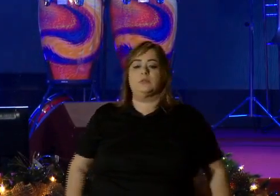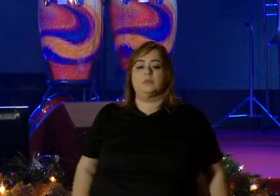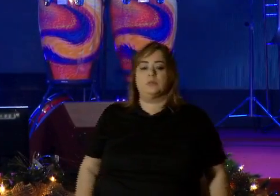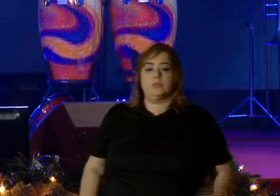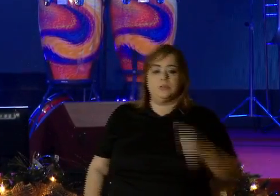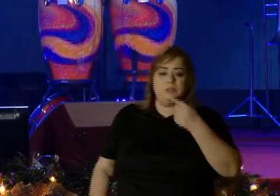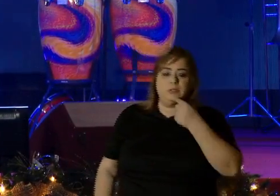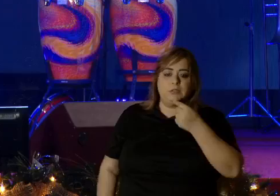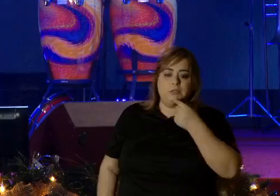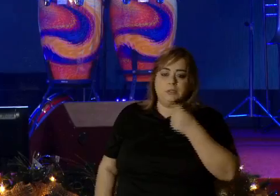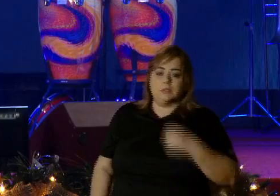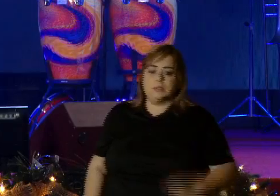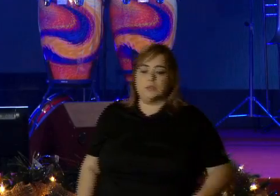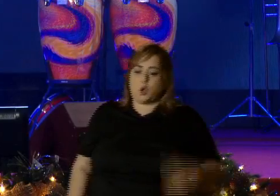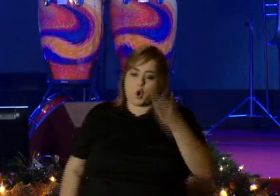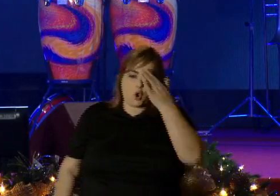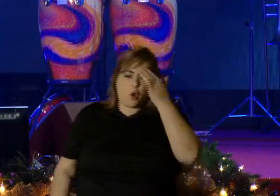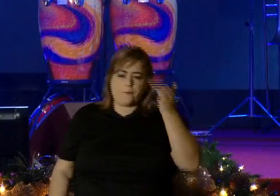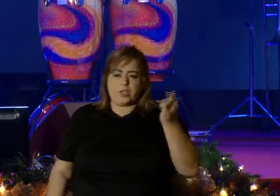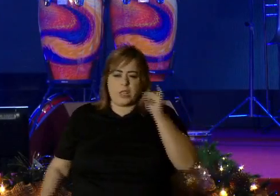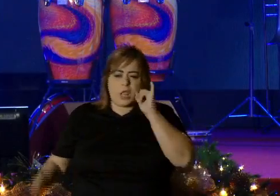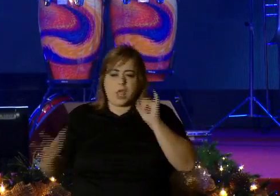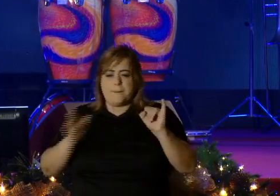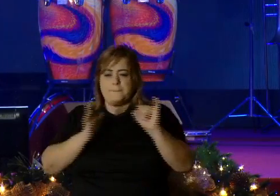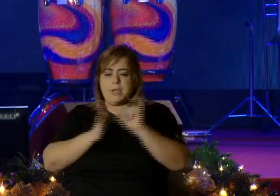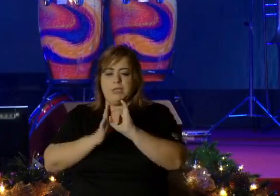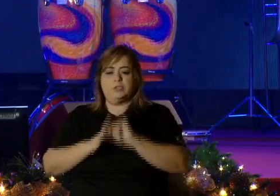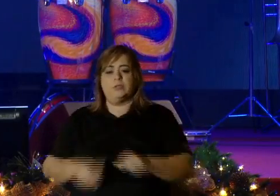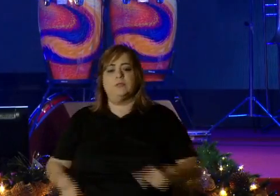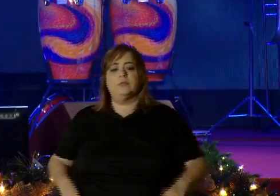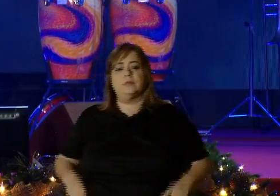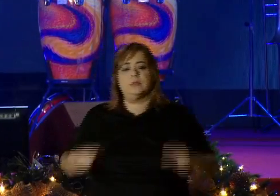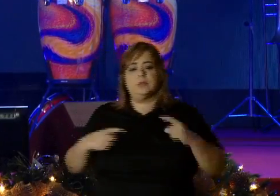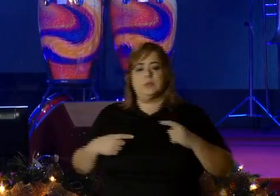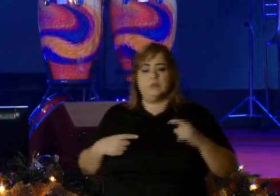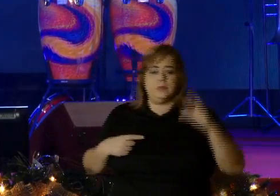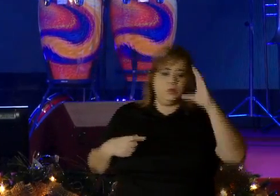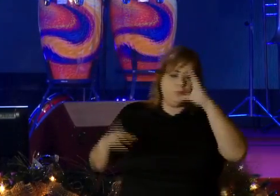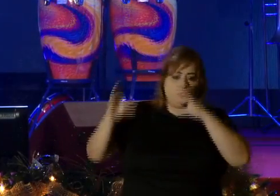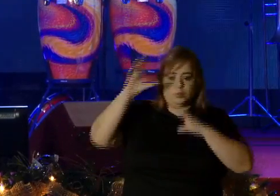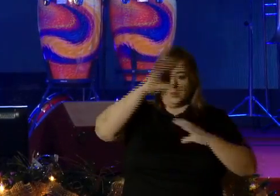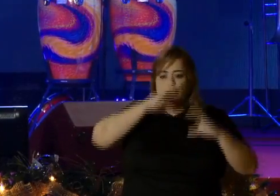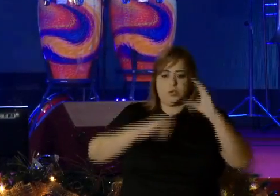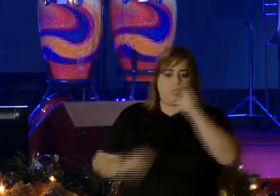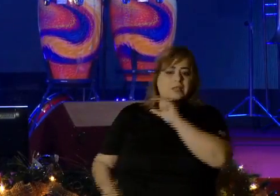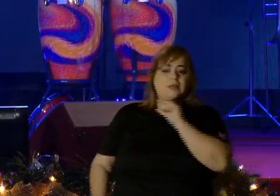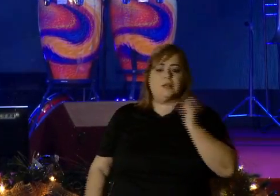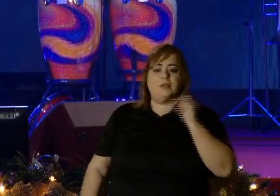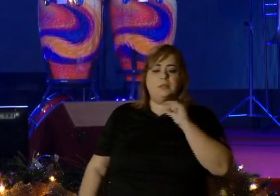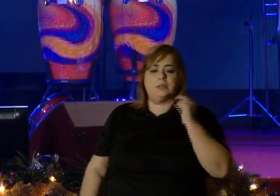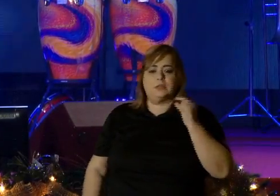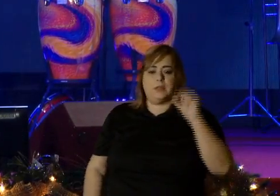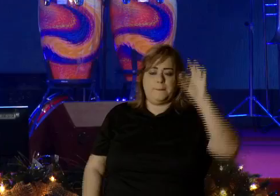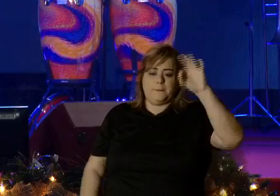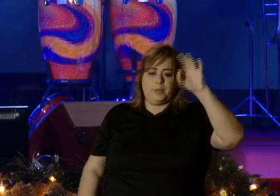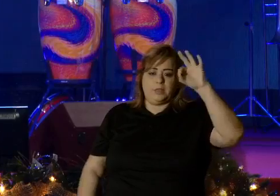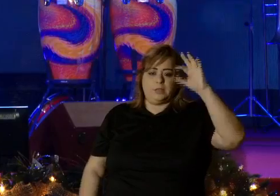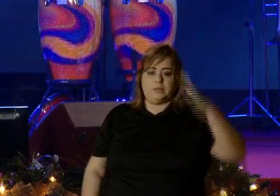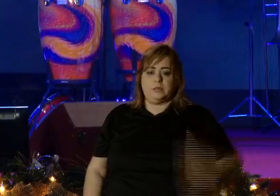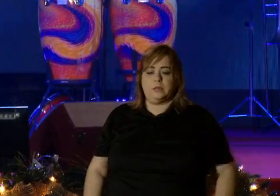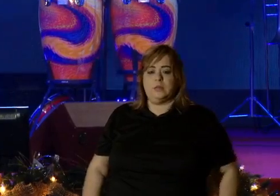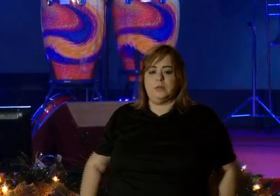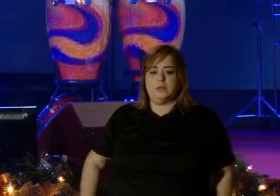el pasillo, nunca puedo olvidar esa imagen, está presente en mi vida. Busqué un capellán, busqué un pastor. Yo sé, la gente se pelea